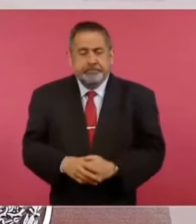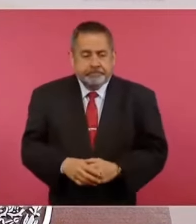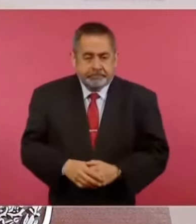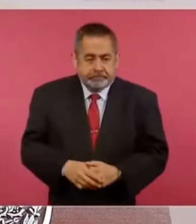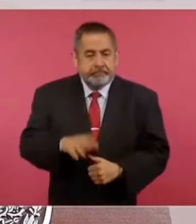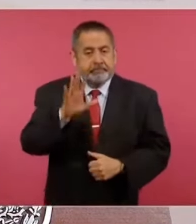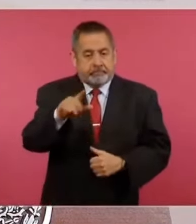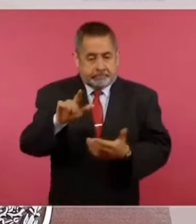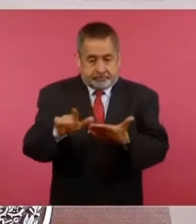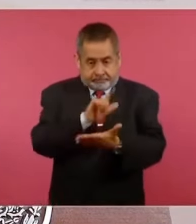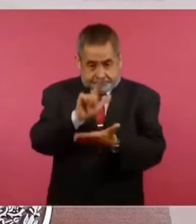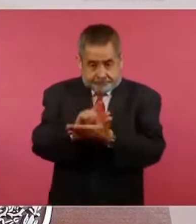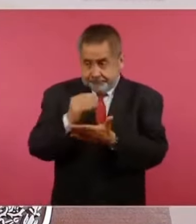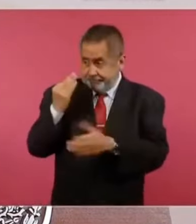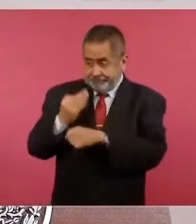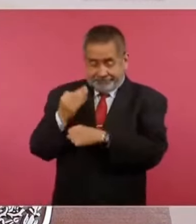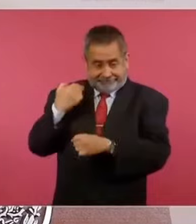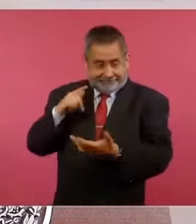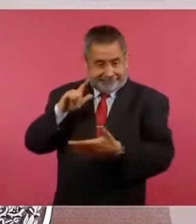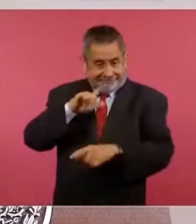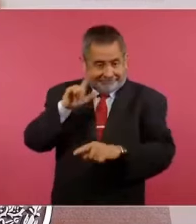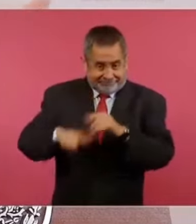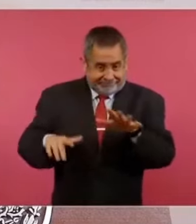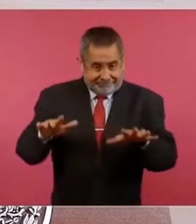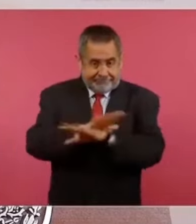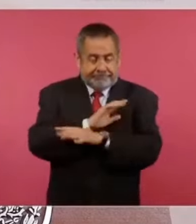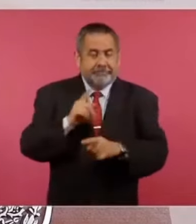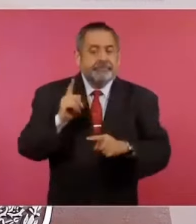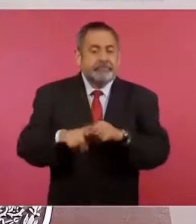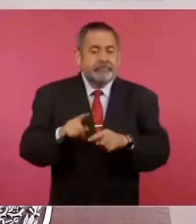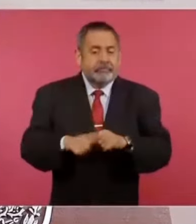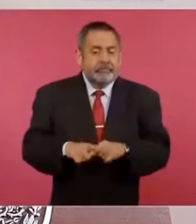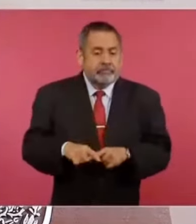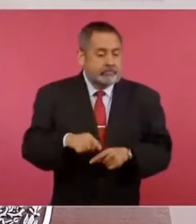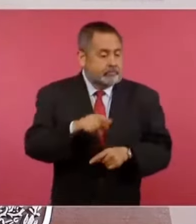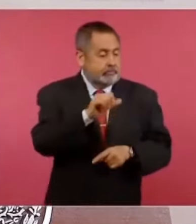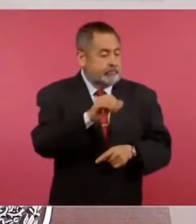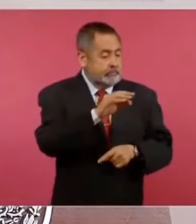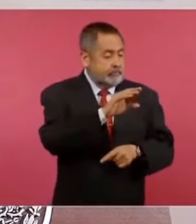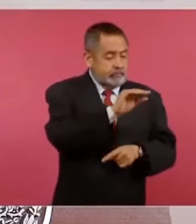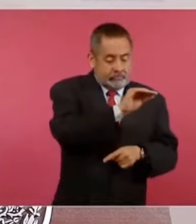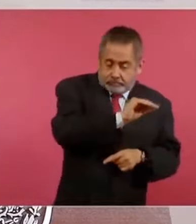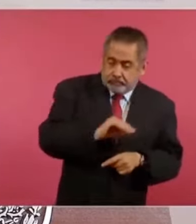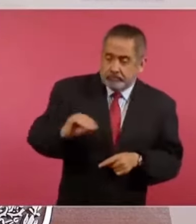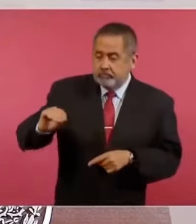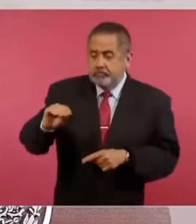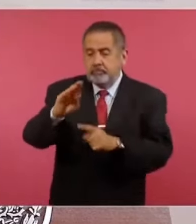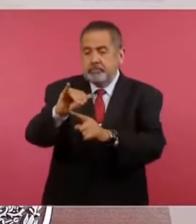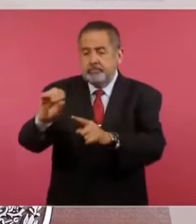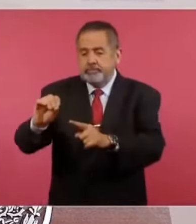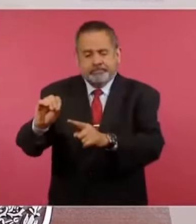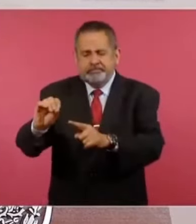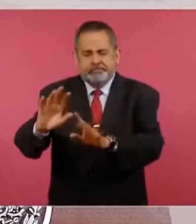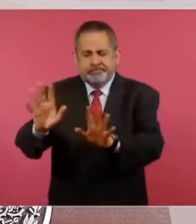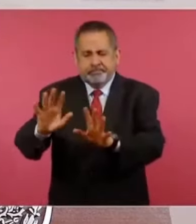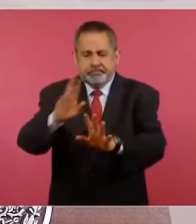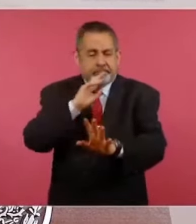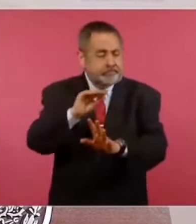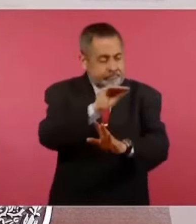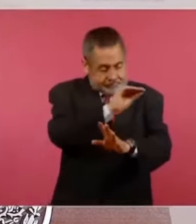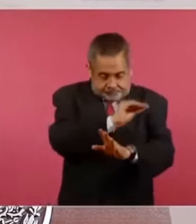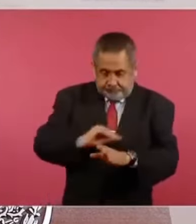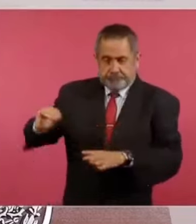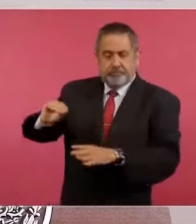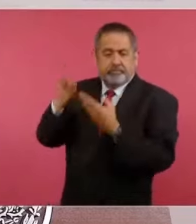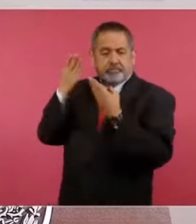la reforma lo que permite es que en vez de que pasen de las Afores al IMSS, pasen de las Afores al Banco de México, al Fondo de Bienestar, que tendrá